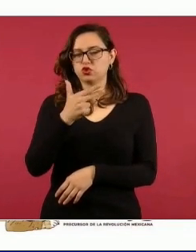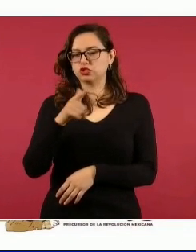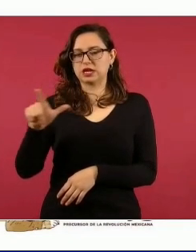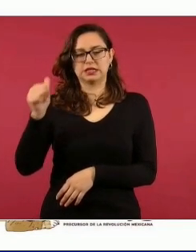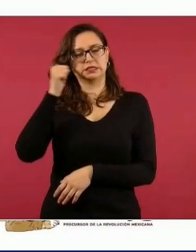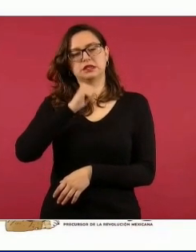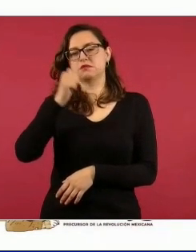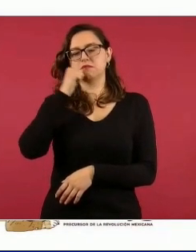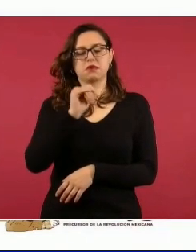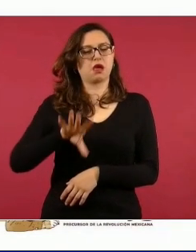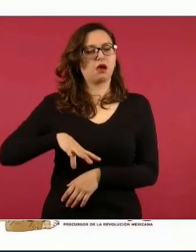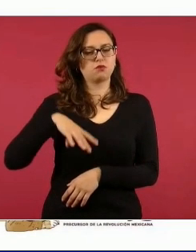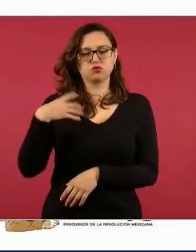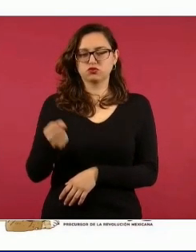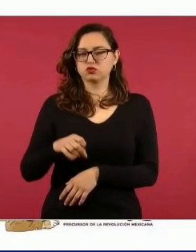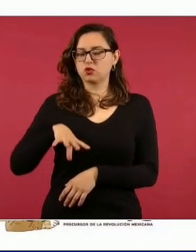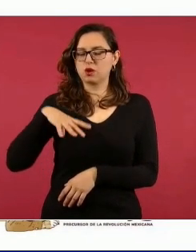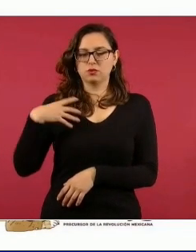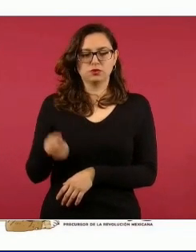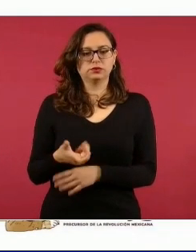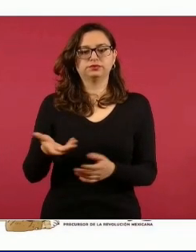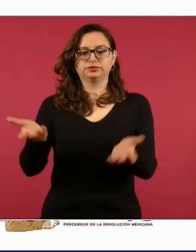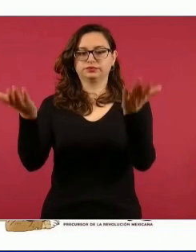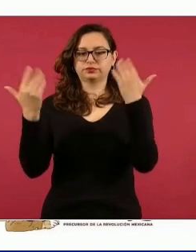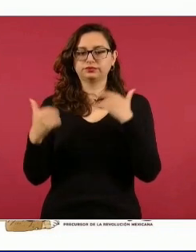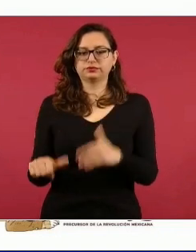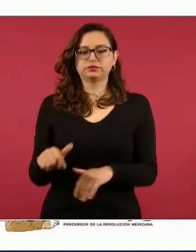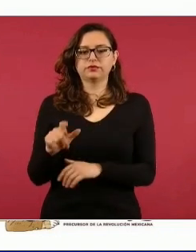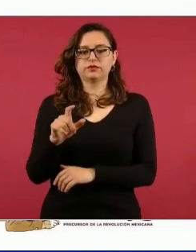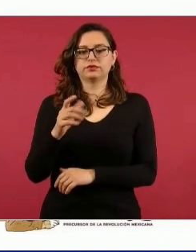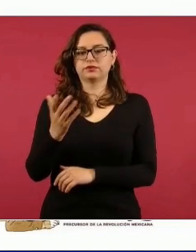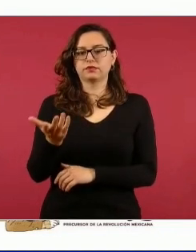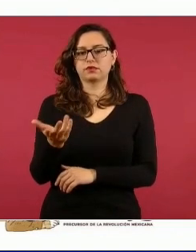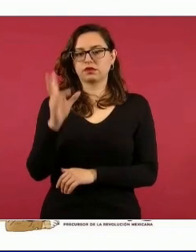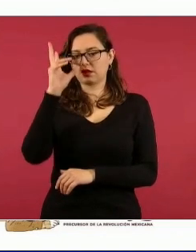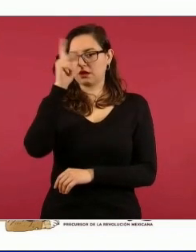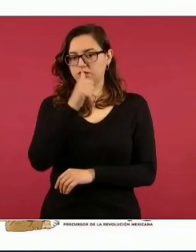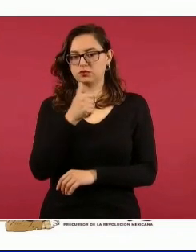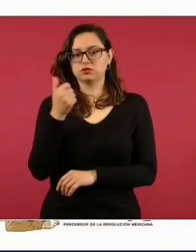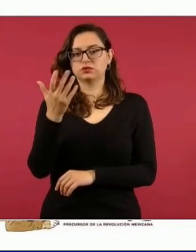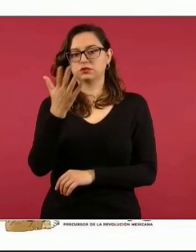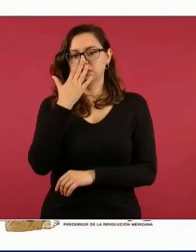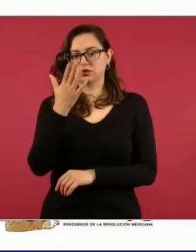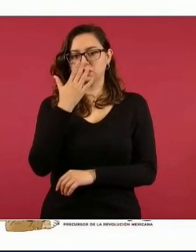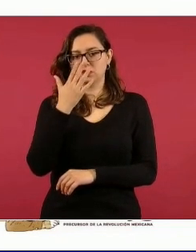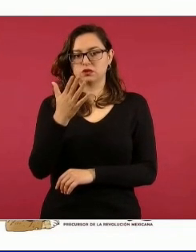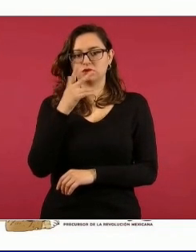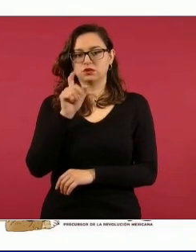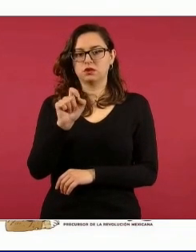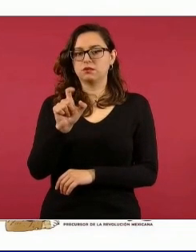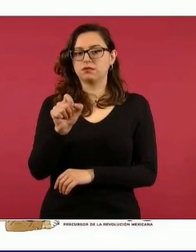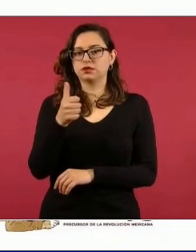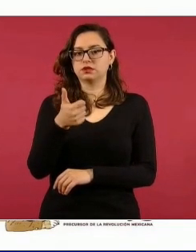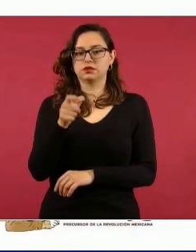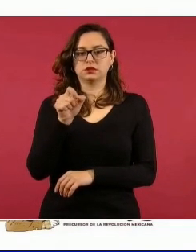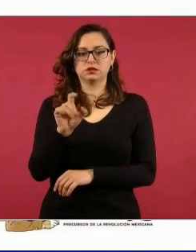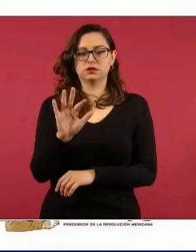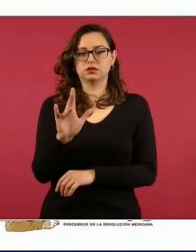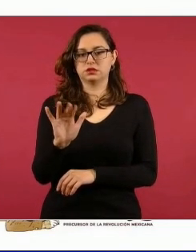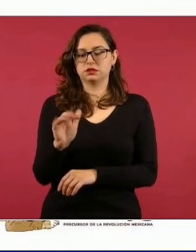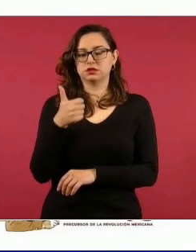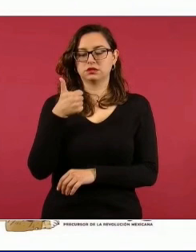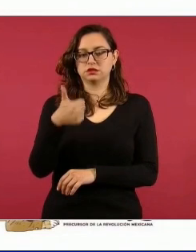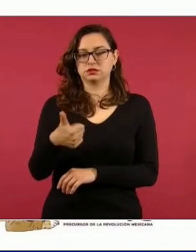altos, y 26 pesos con 56 centavos de franquicia Pemex en Hermosillo,